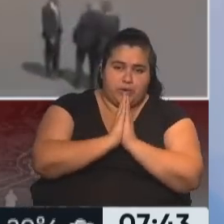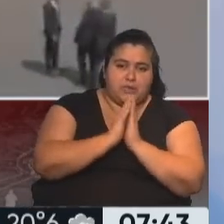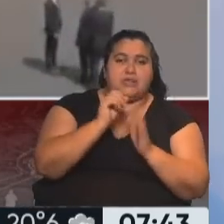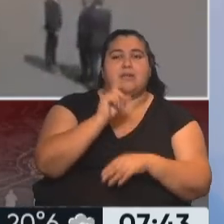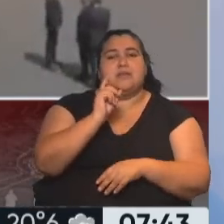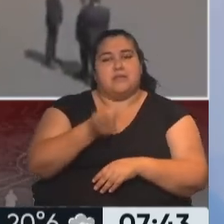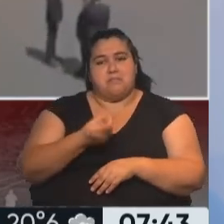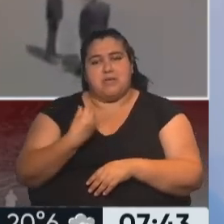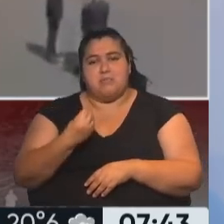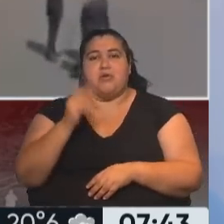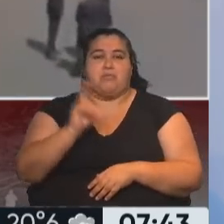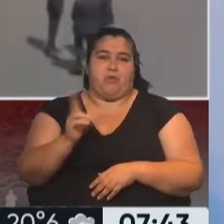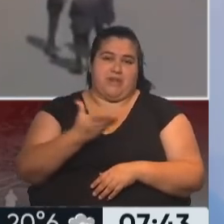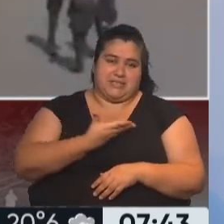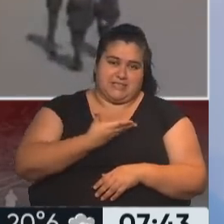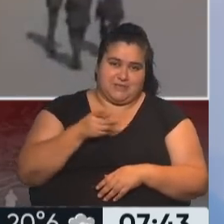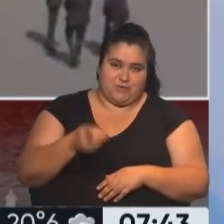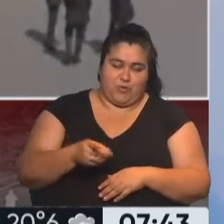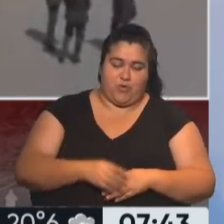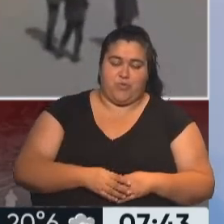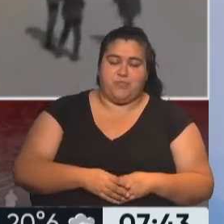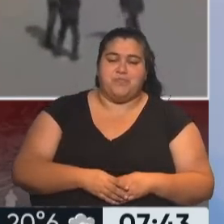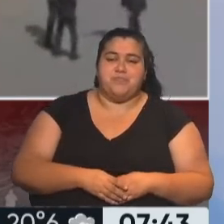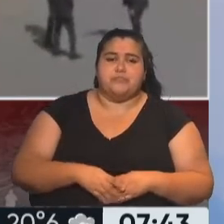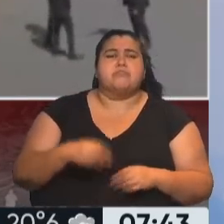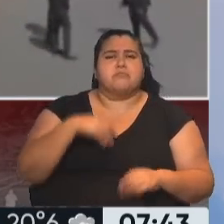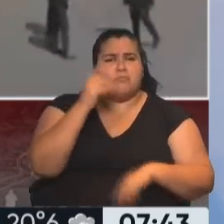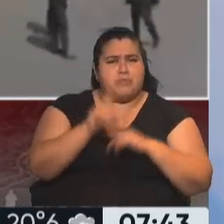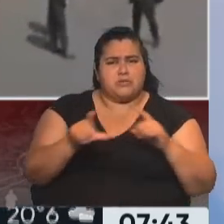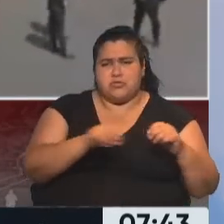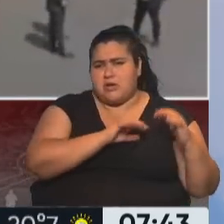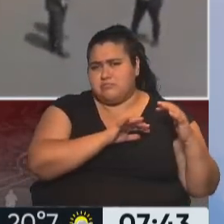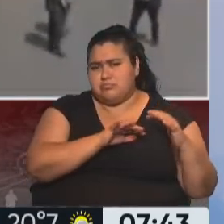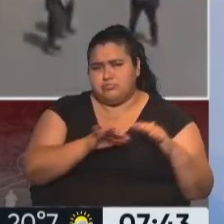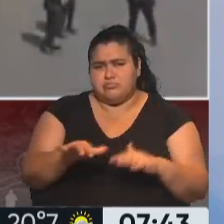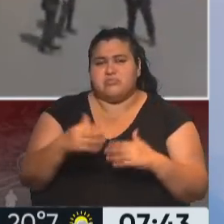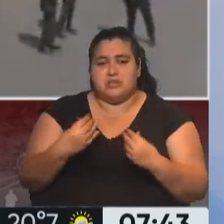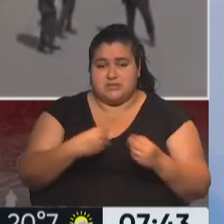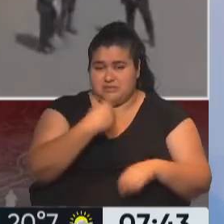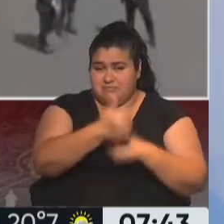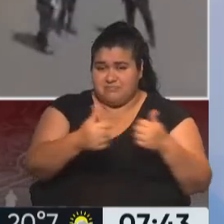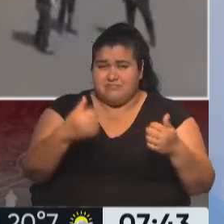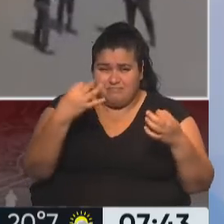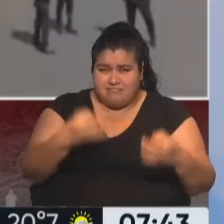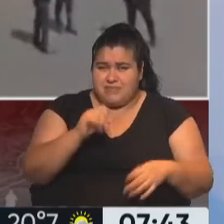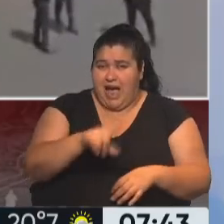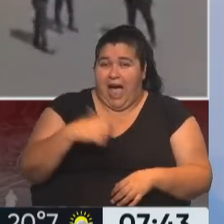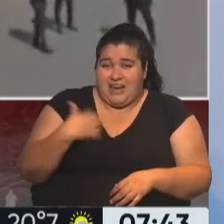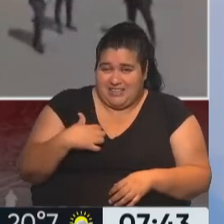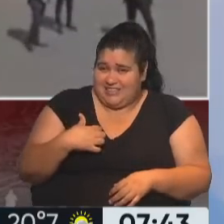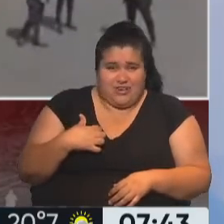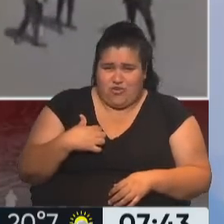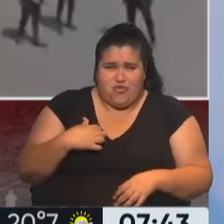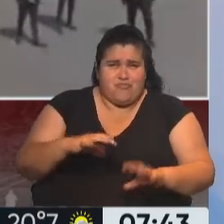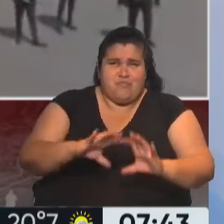por Francisco. Sin duda. O sea, mucha gente puede... la gente que está ahí no son argentinos, es de todo